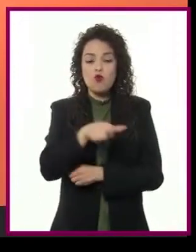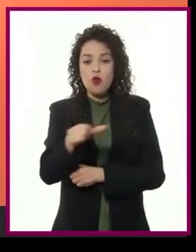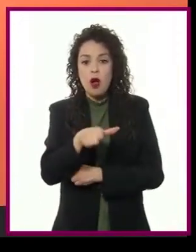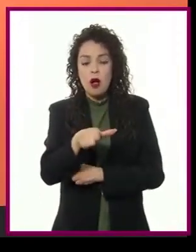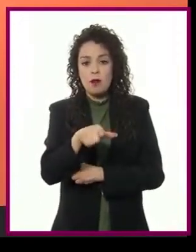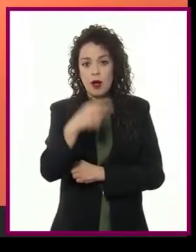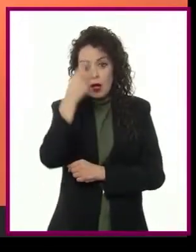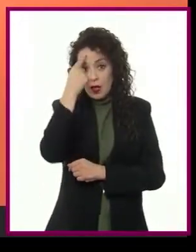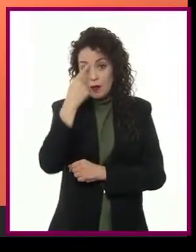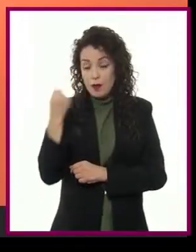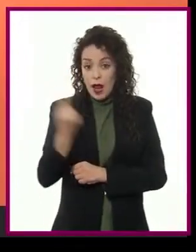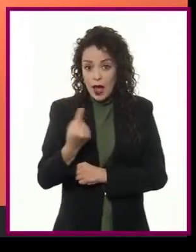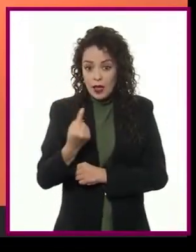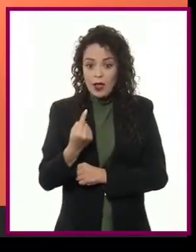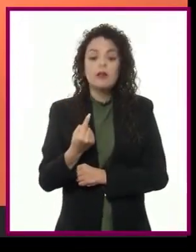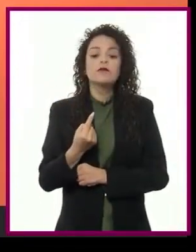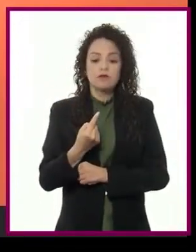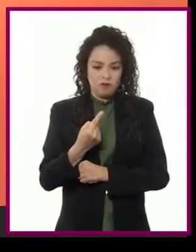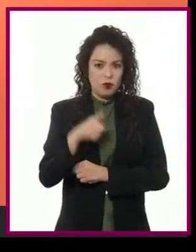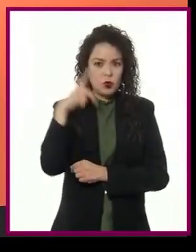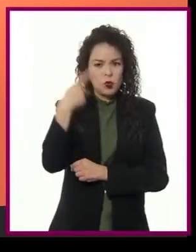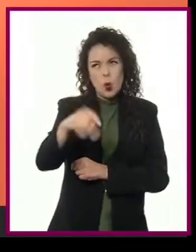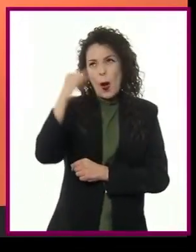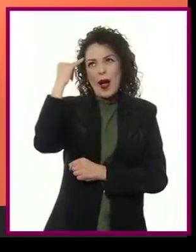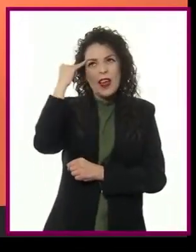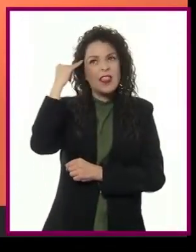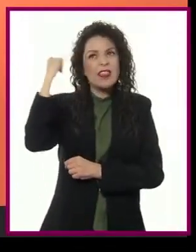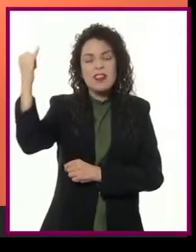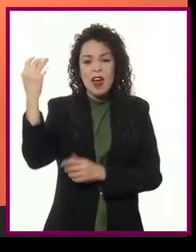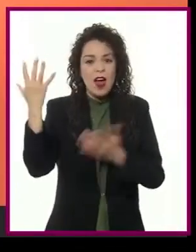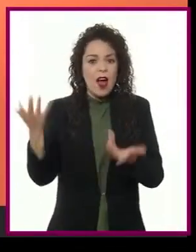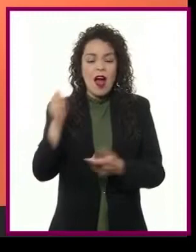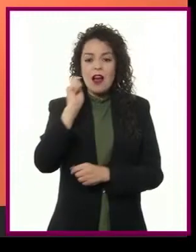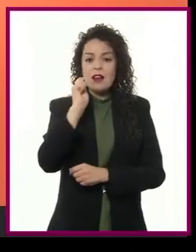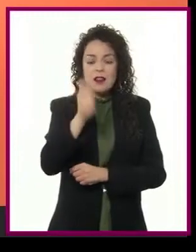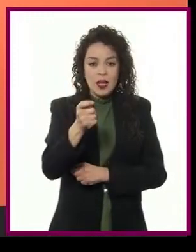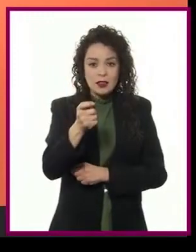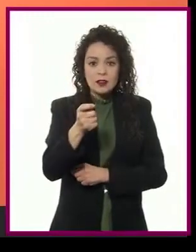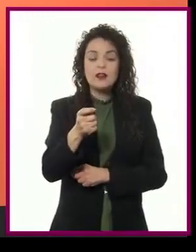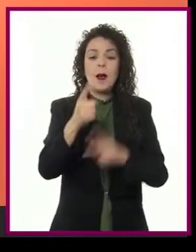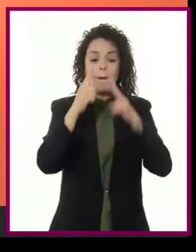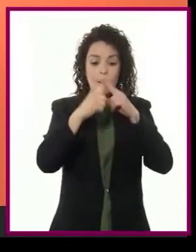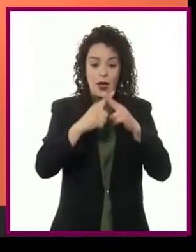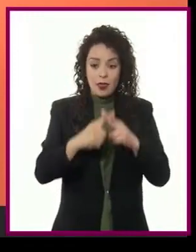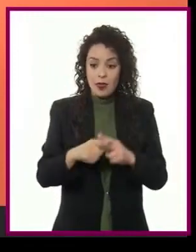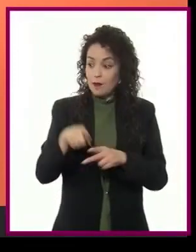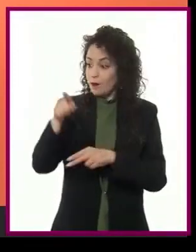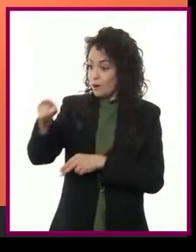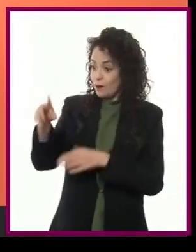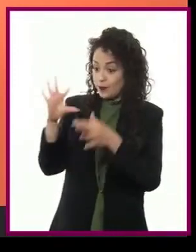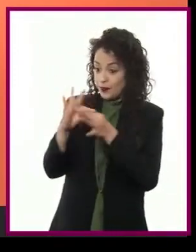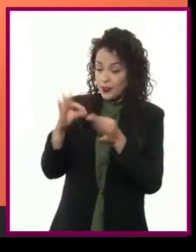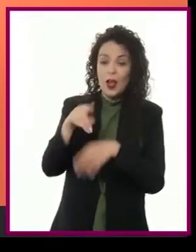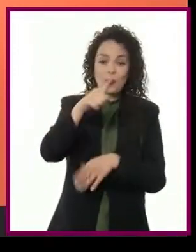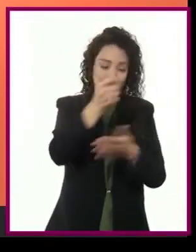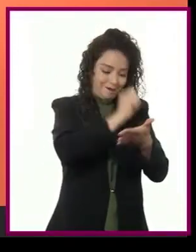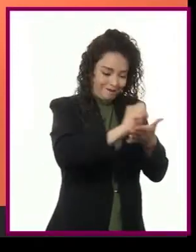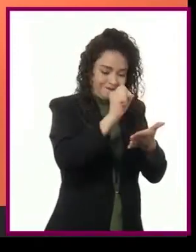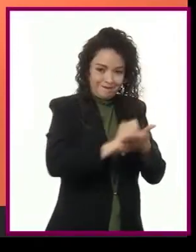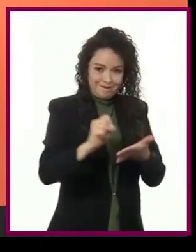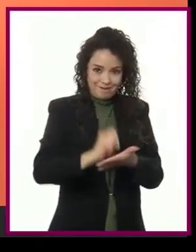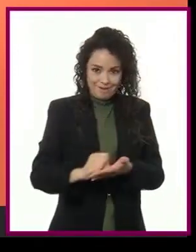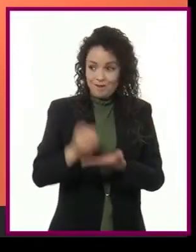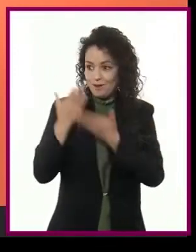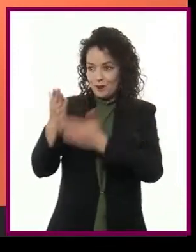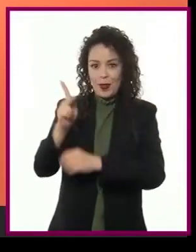así anoten cualquier idea o inquietud sobre las aportaciones de nuestro matemático invitado, Pitágoras.